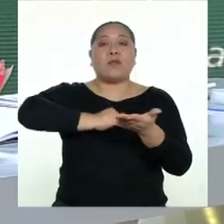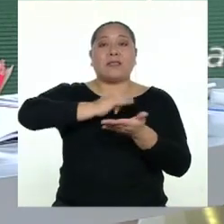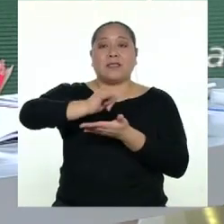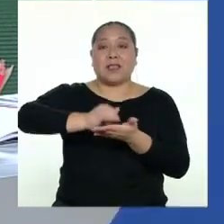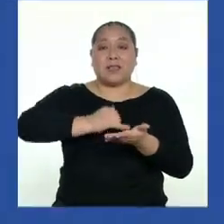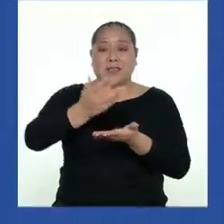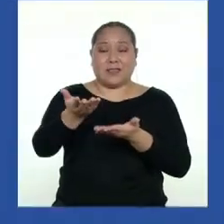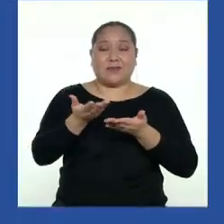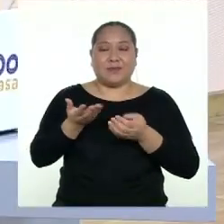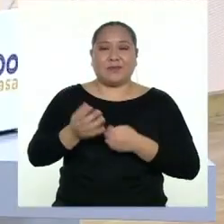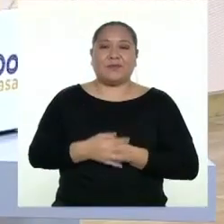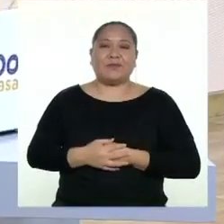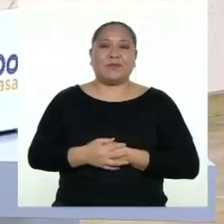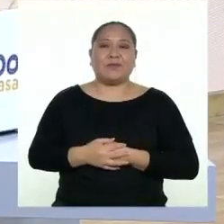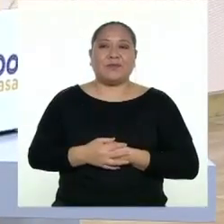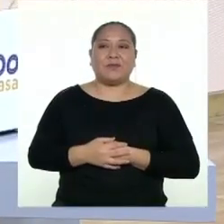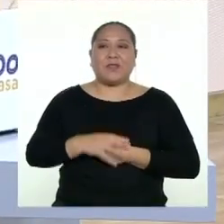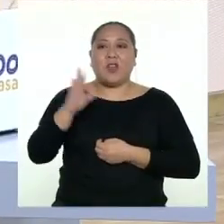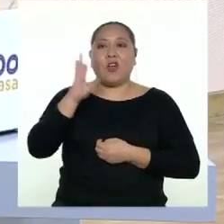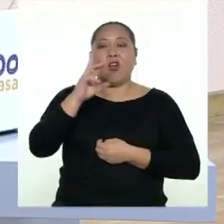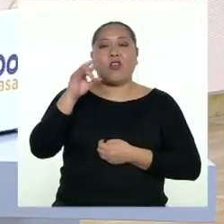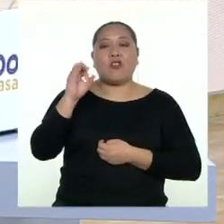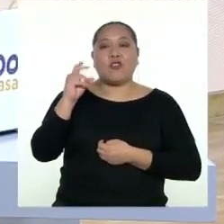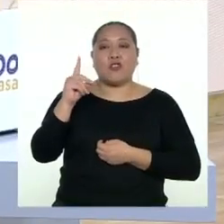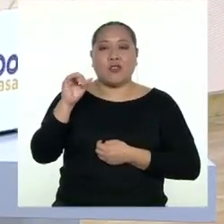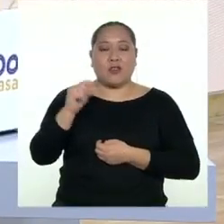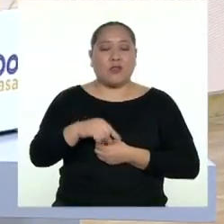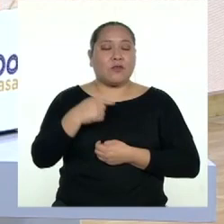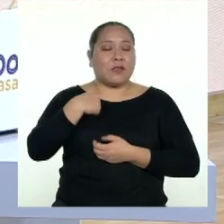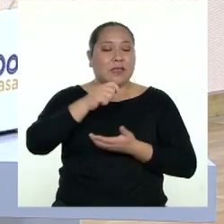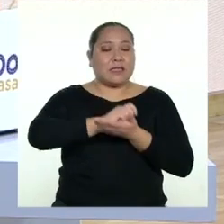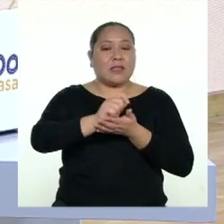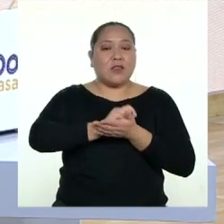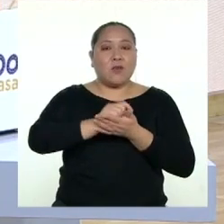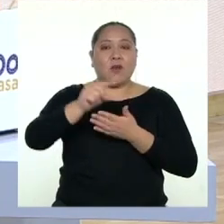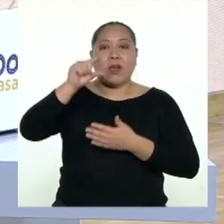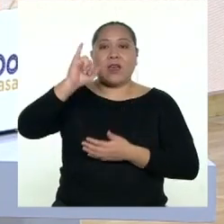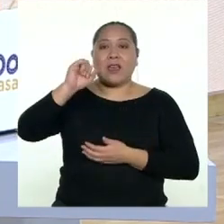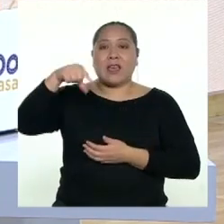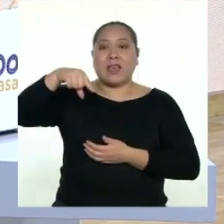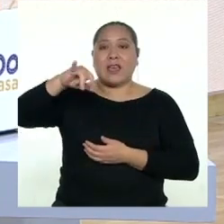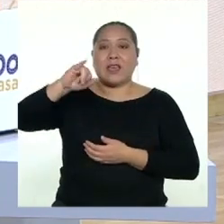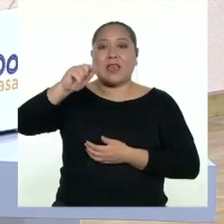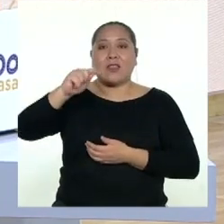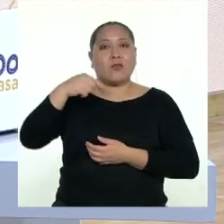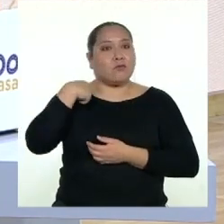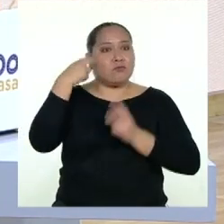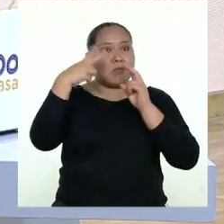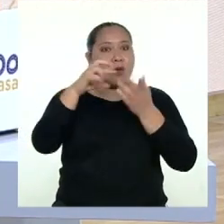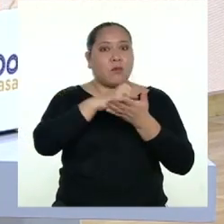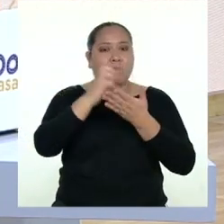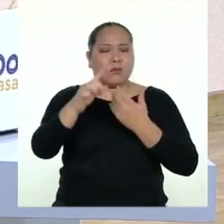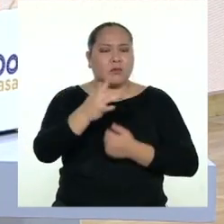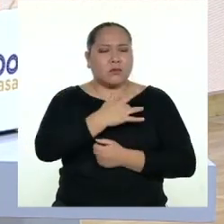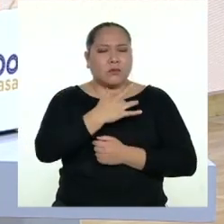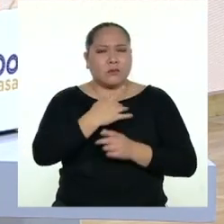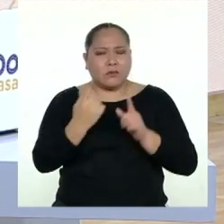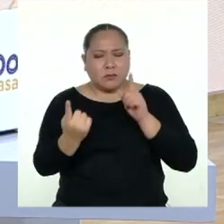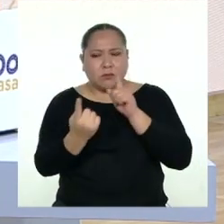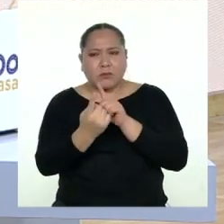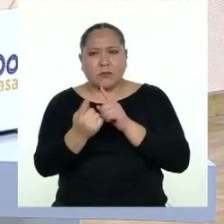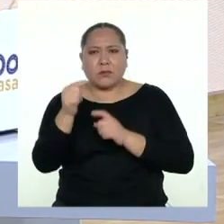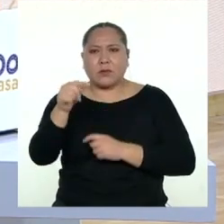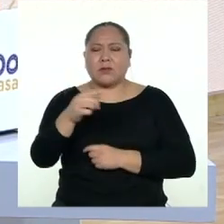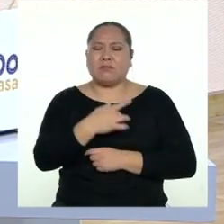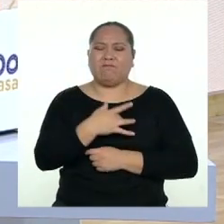recibí. Hola, Rodrigo. Te escribo desde Iquitos. Vi el programa y me sentí muy identificada. A veces estoy